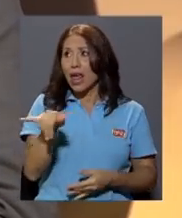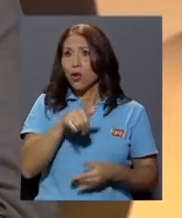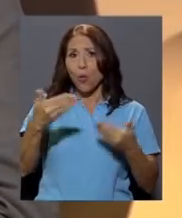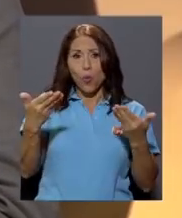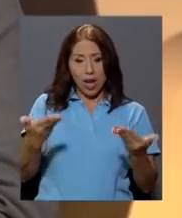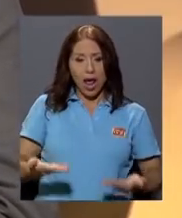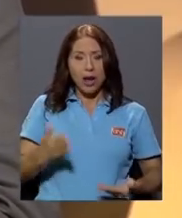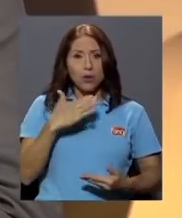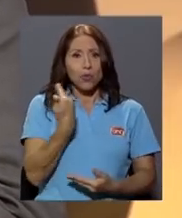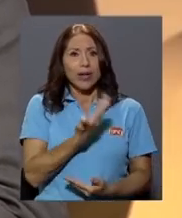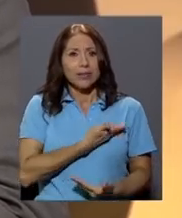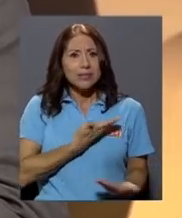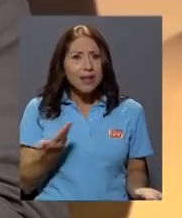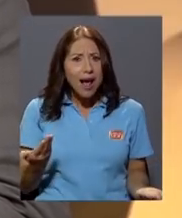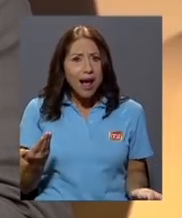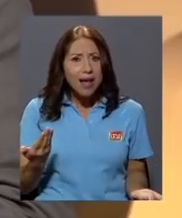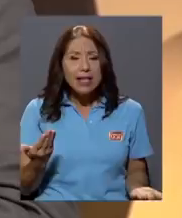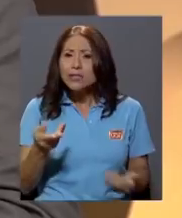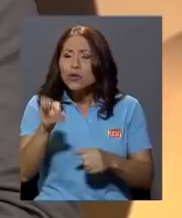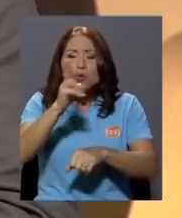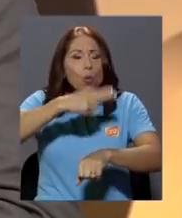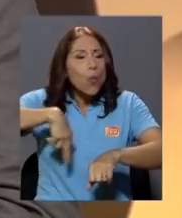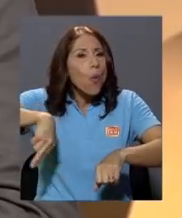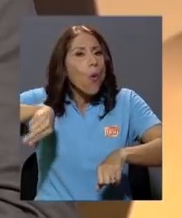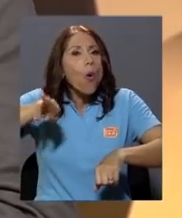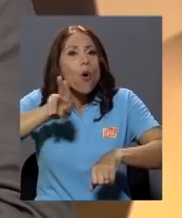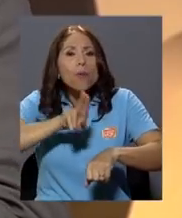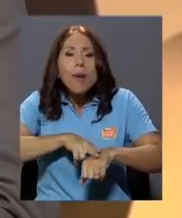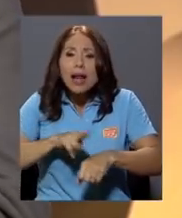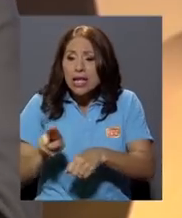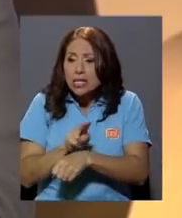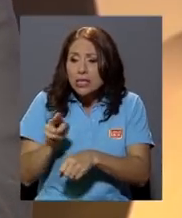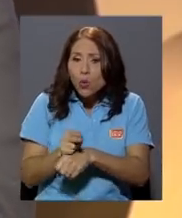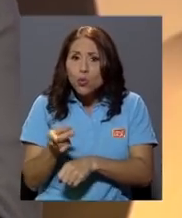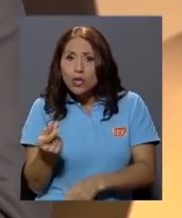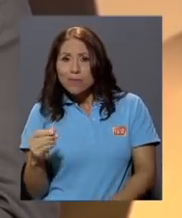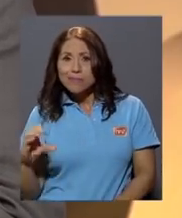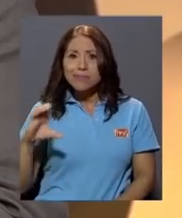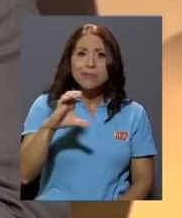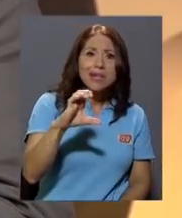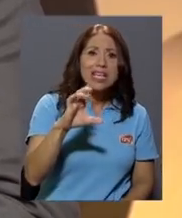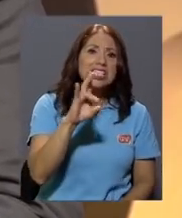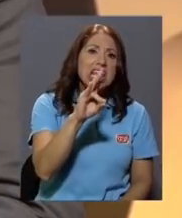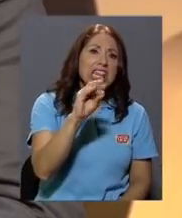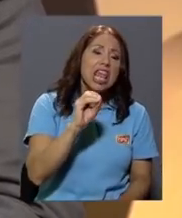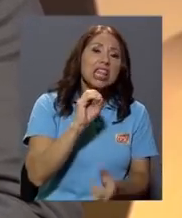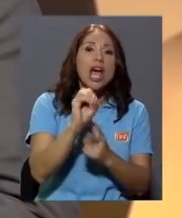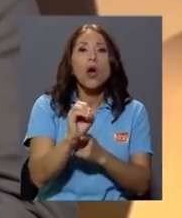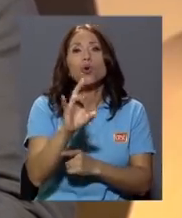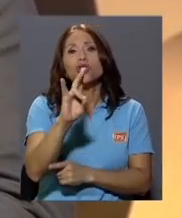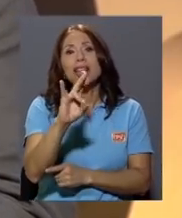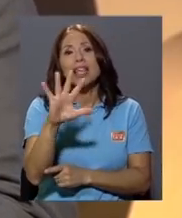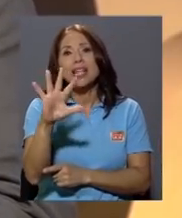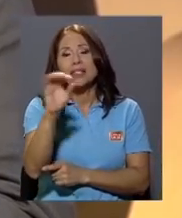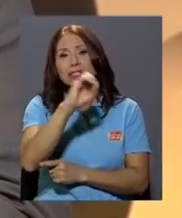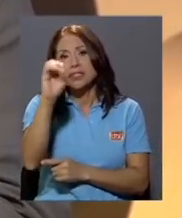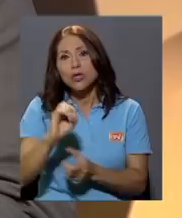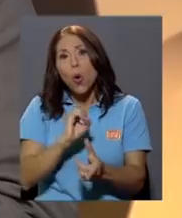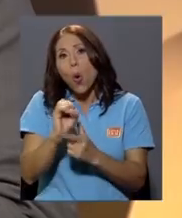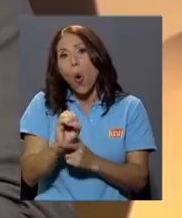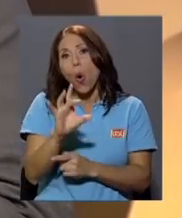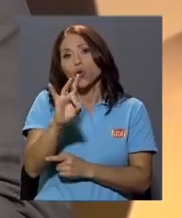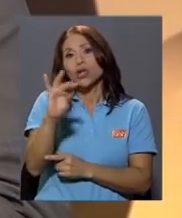la nuestra, es absolutamente normal que se invierta el 70, el 75 o hasta el